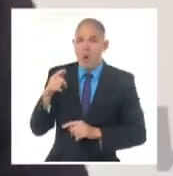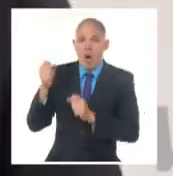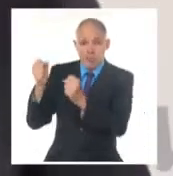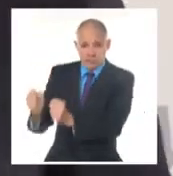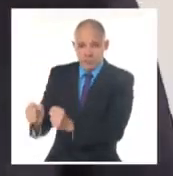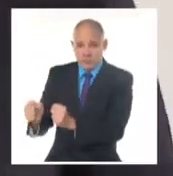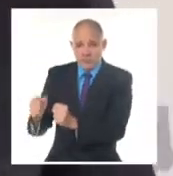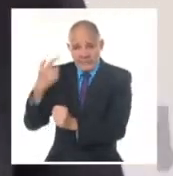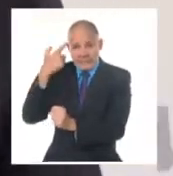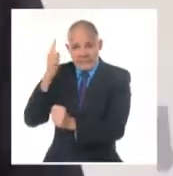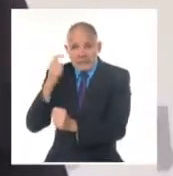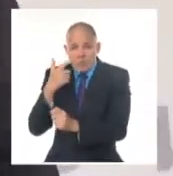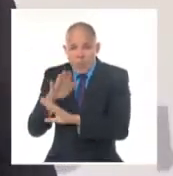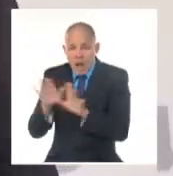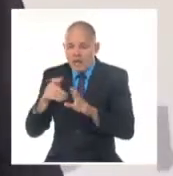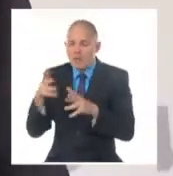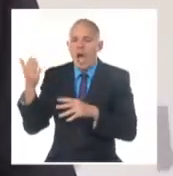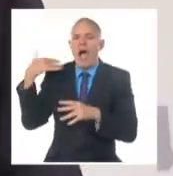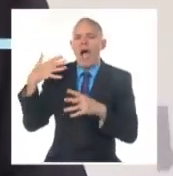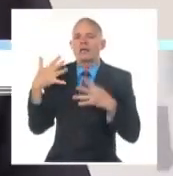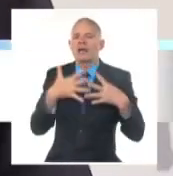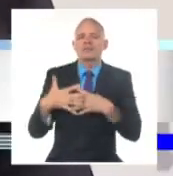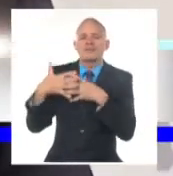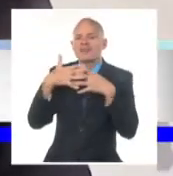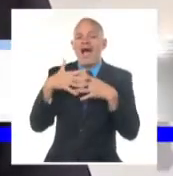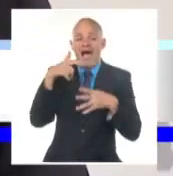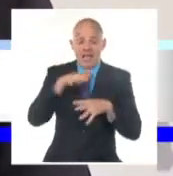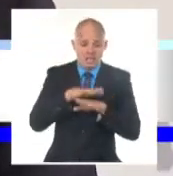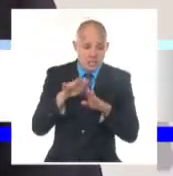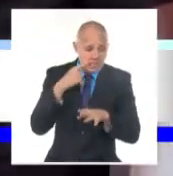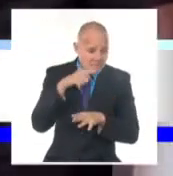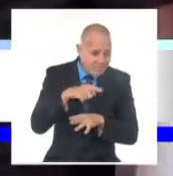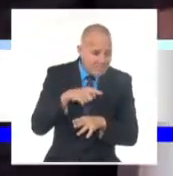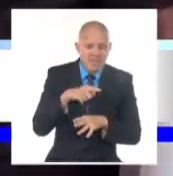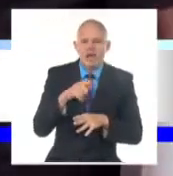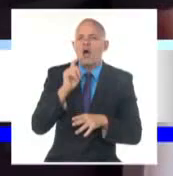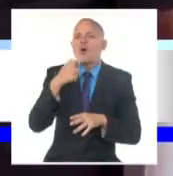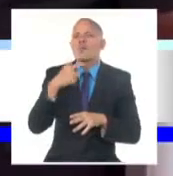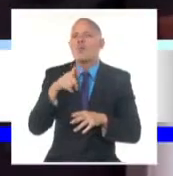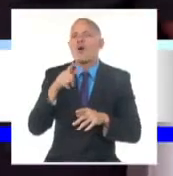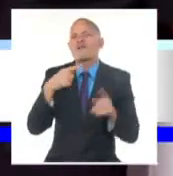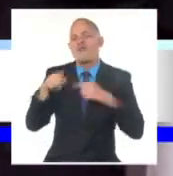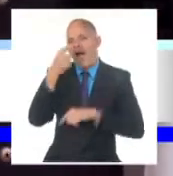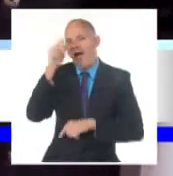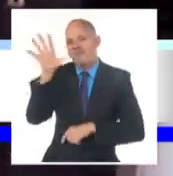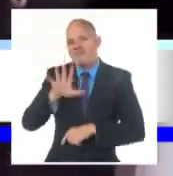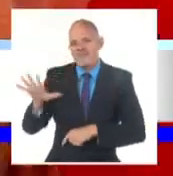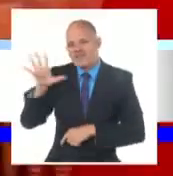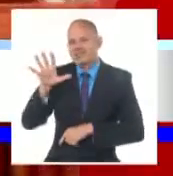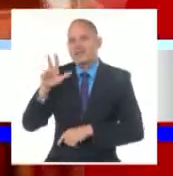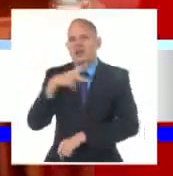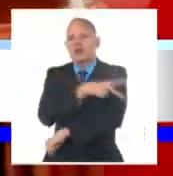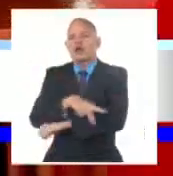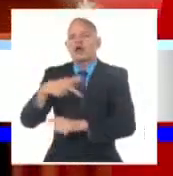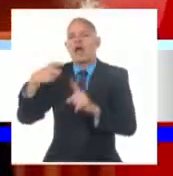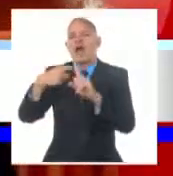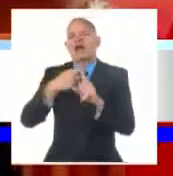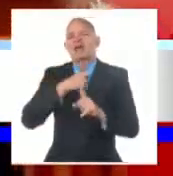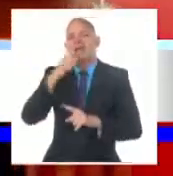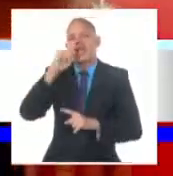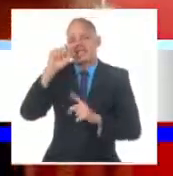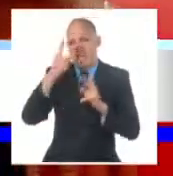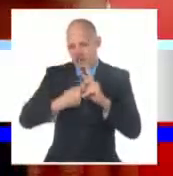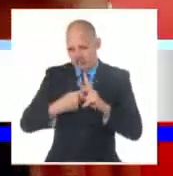isla procedente de Estados Unidos, donde realizó una escala tras su viaje a Kenia para pactar el envío de 1,000 policías de esa nación